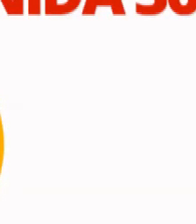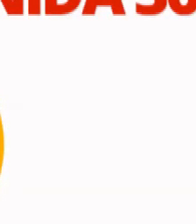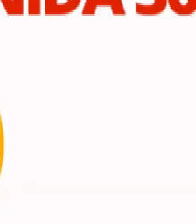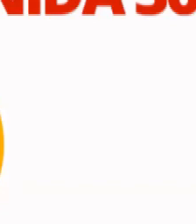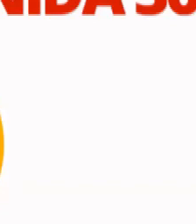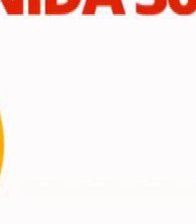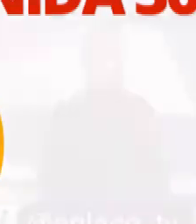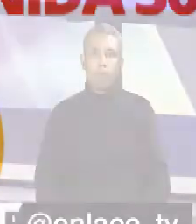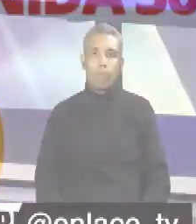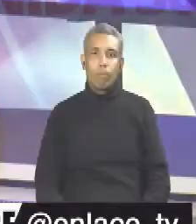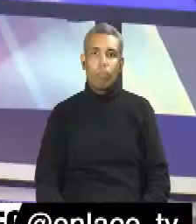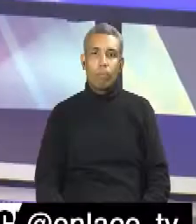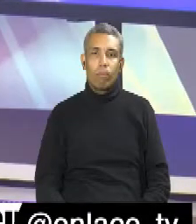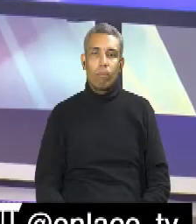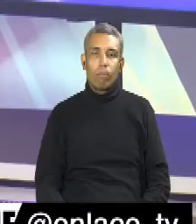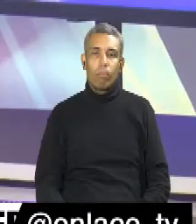36.